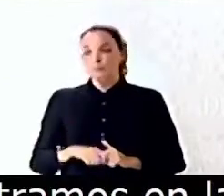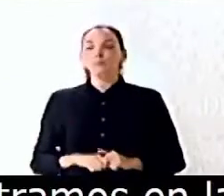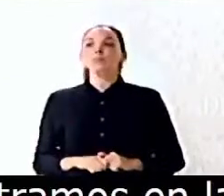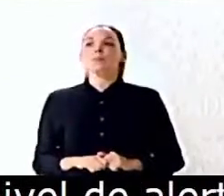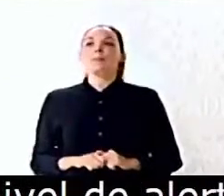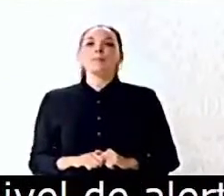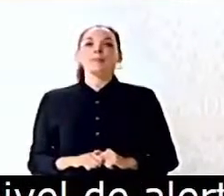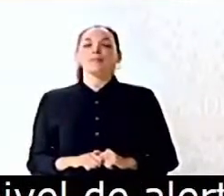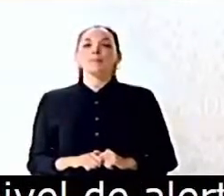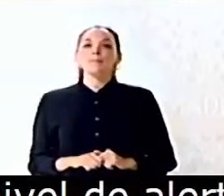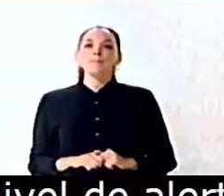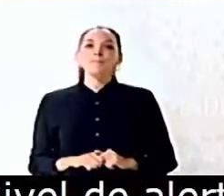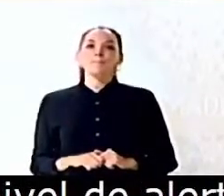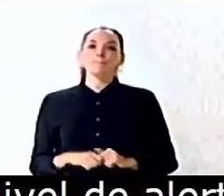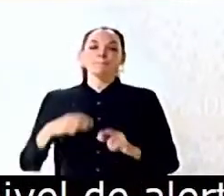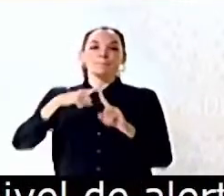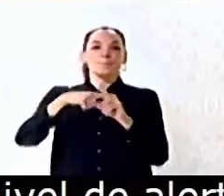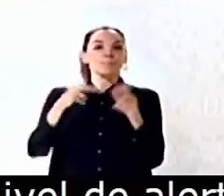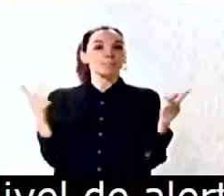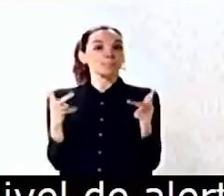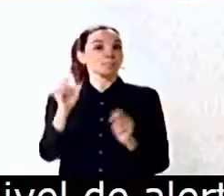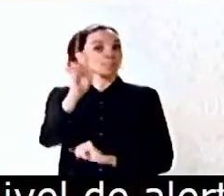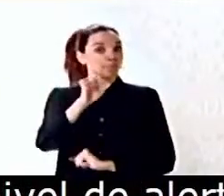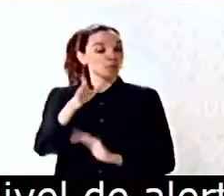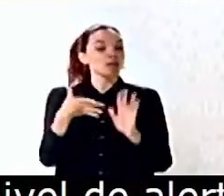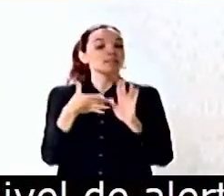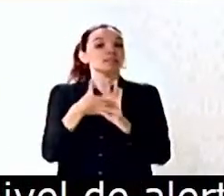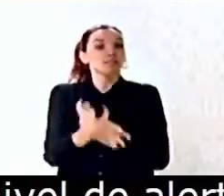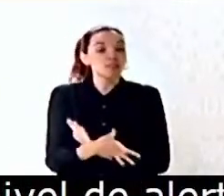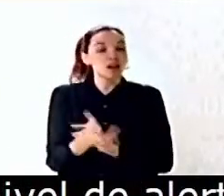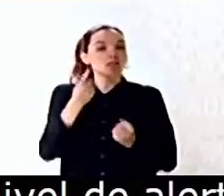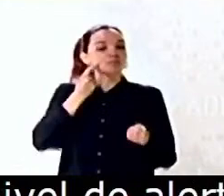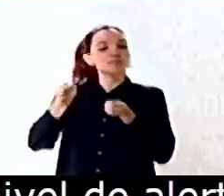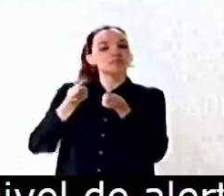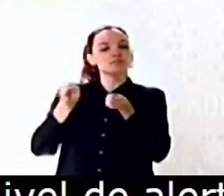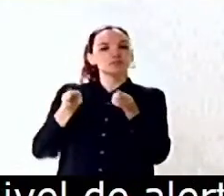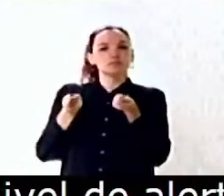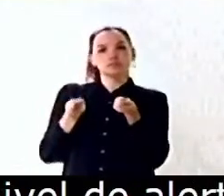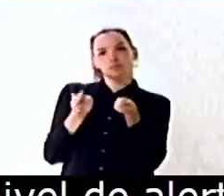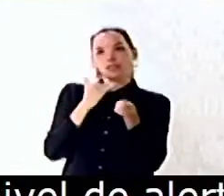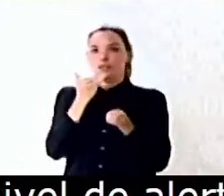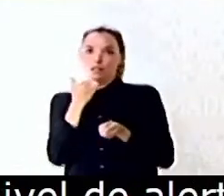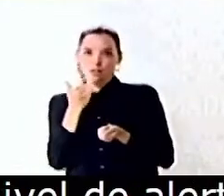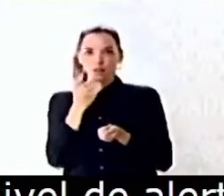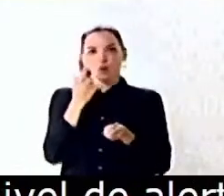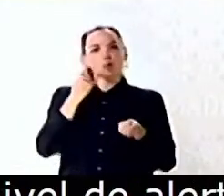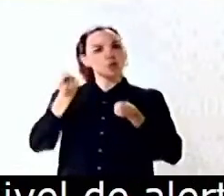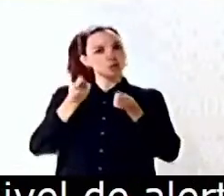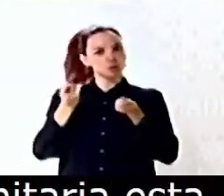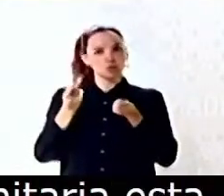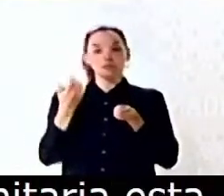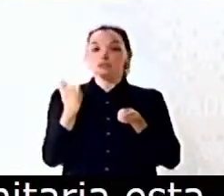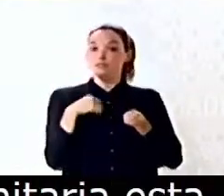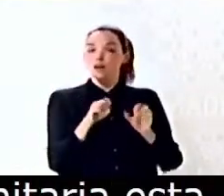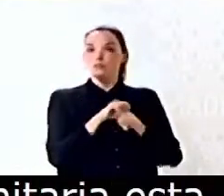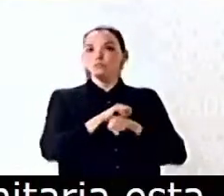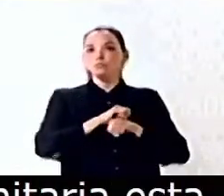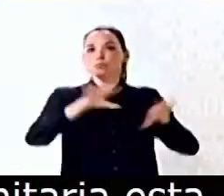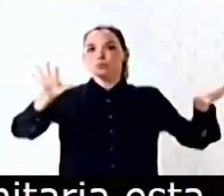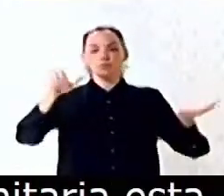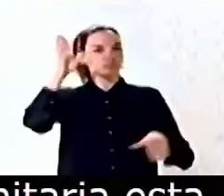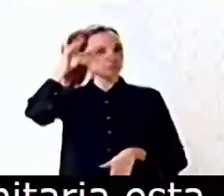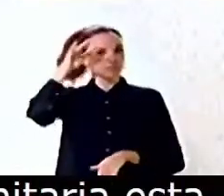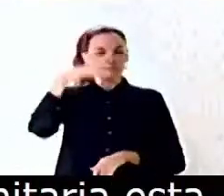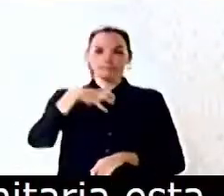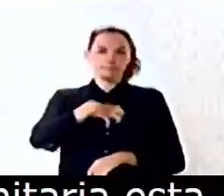y eso quiere decir que la transmisión comunitaria está en cierta medida controlada, es decir, ya no podemos hablar de transmisión comunitaria